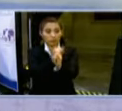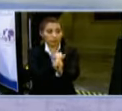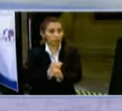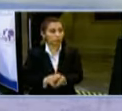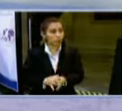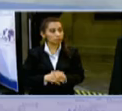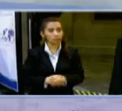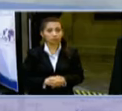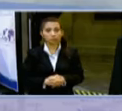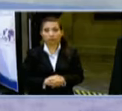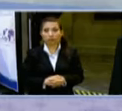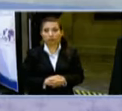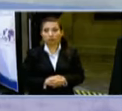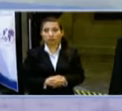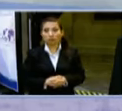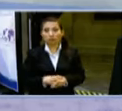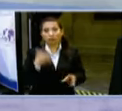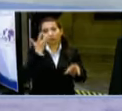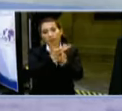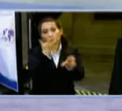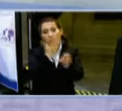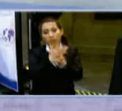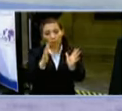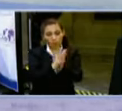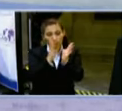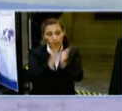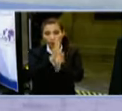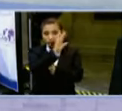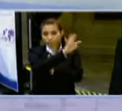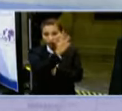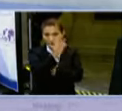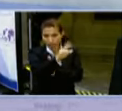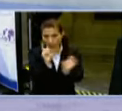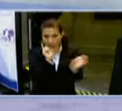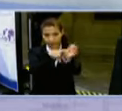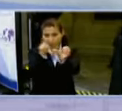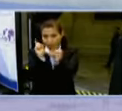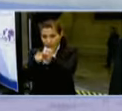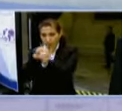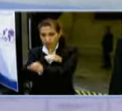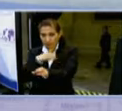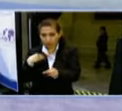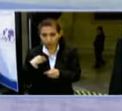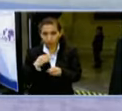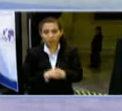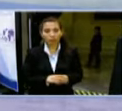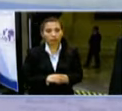internacionales. Estados Unidos participa en 50.